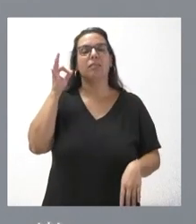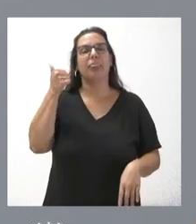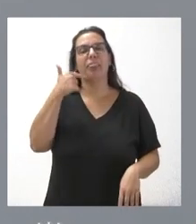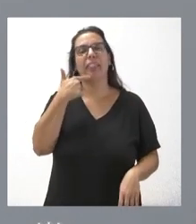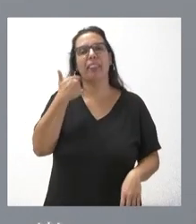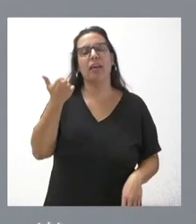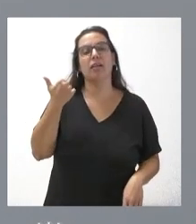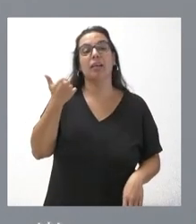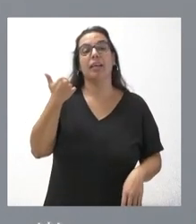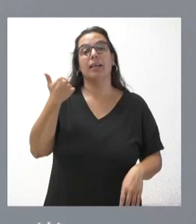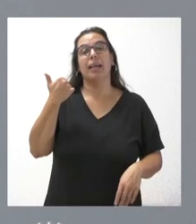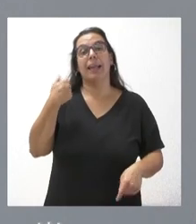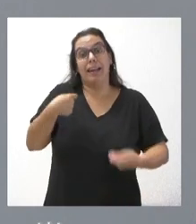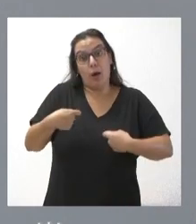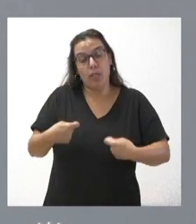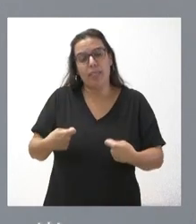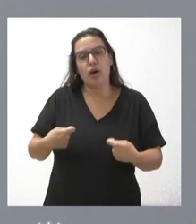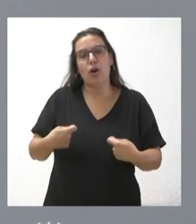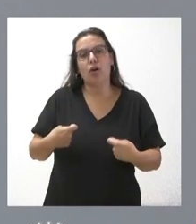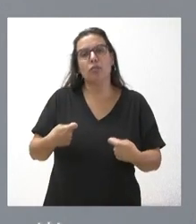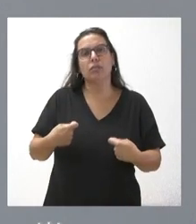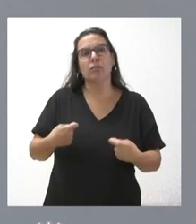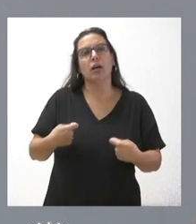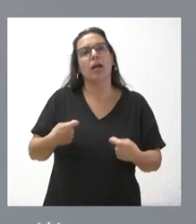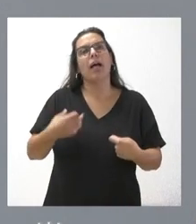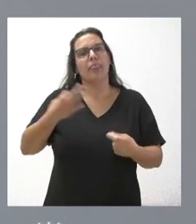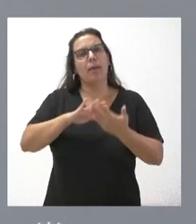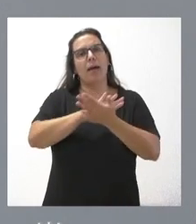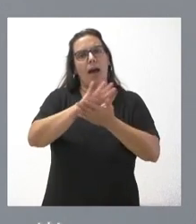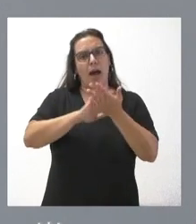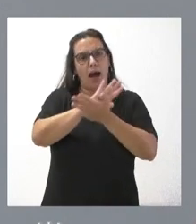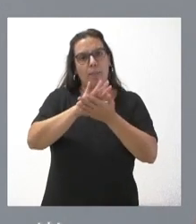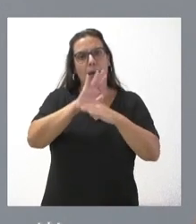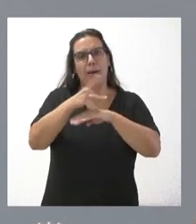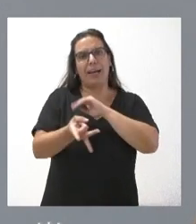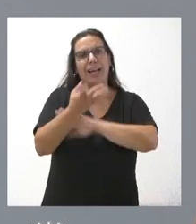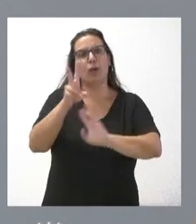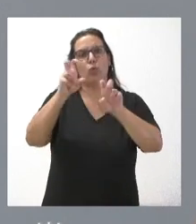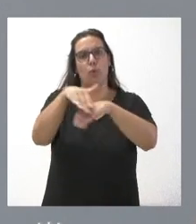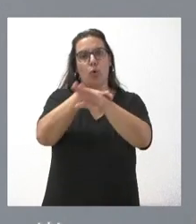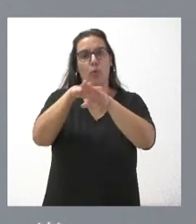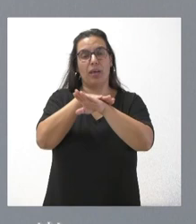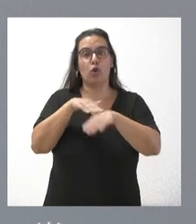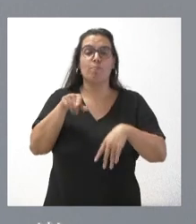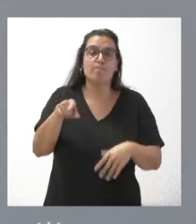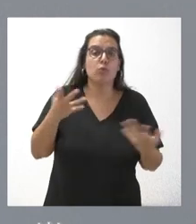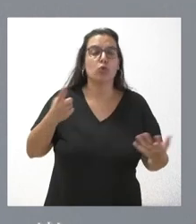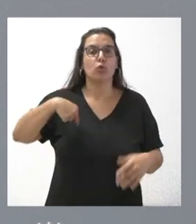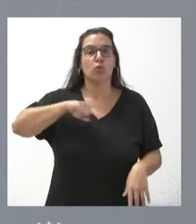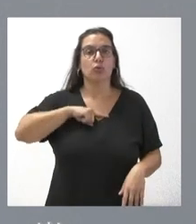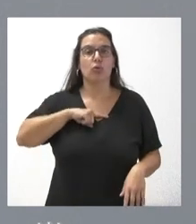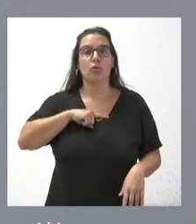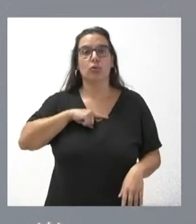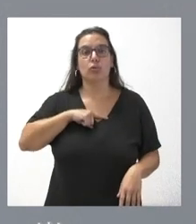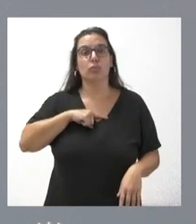que esta negociación tiene que entrar en la conformación y en la negociación para el nuevo Gobierno. Nosotros aquí nos basamos en